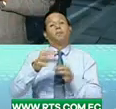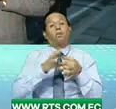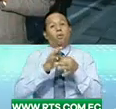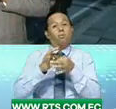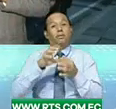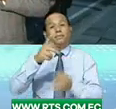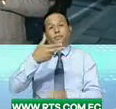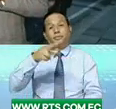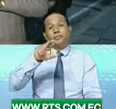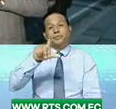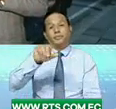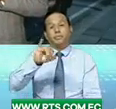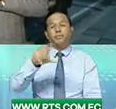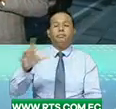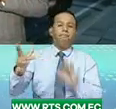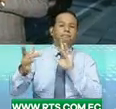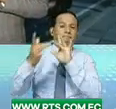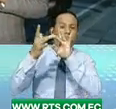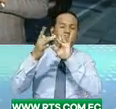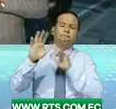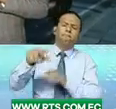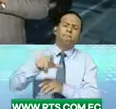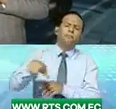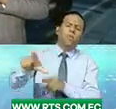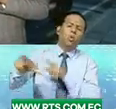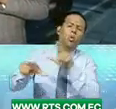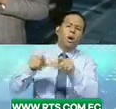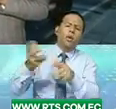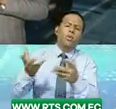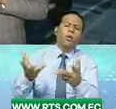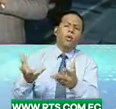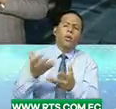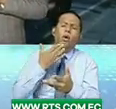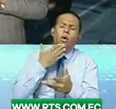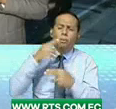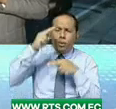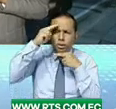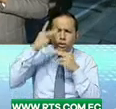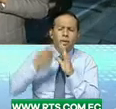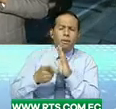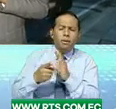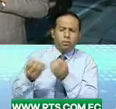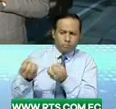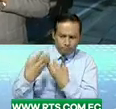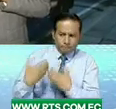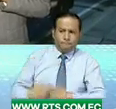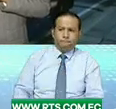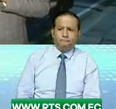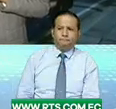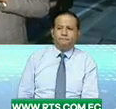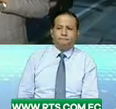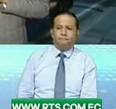Pisa. ¿En qué parte de la ciudad te encuentras, Charlie? ¿Qué noticias nos tienes? Te escuchamos.